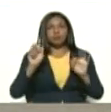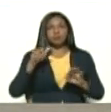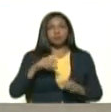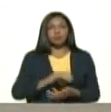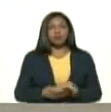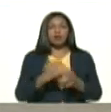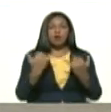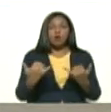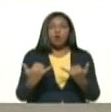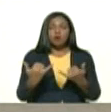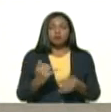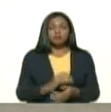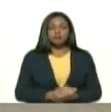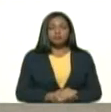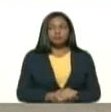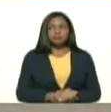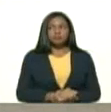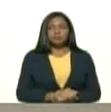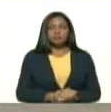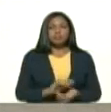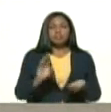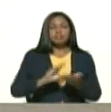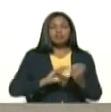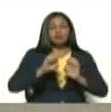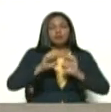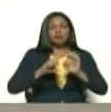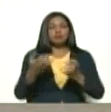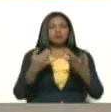Ahora está en el Centro de Diagnóstico Integral de Piedra Azul.